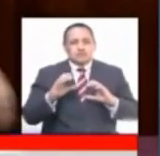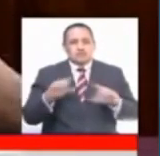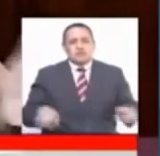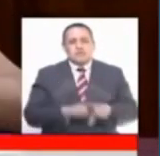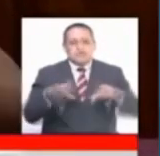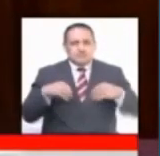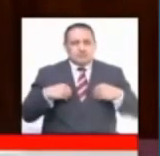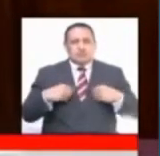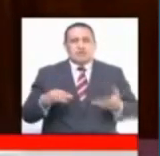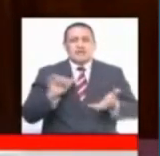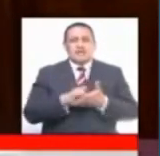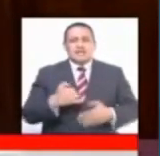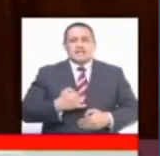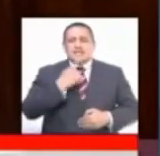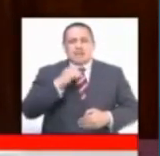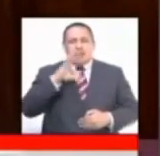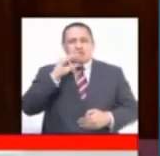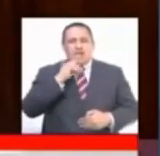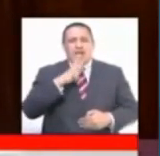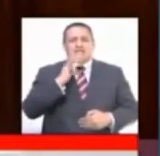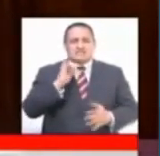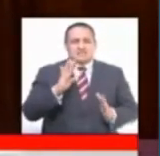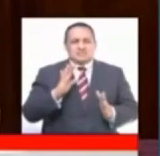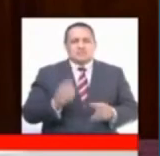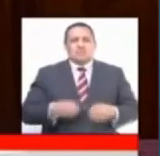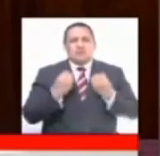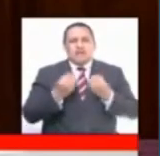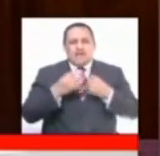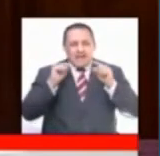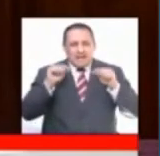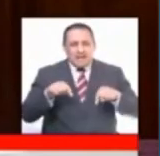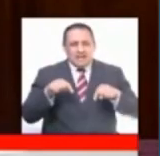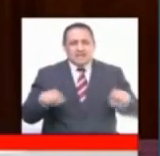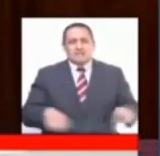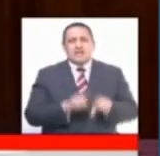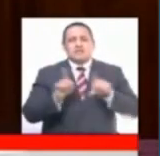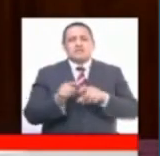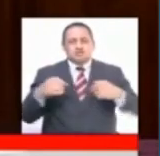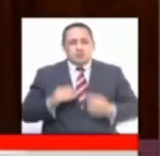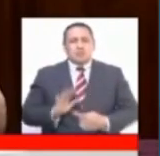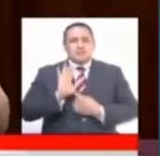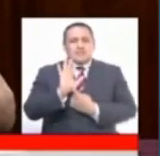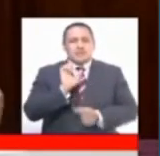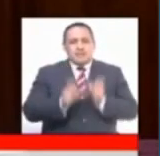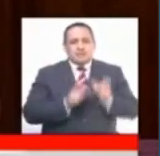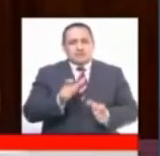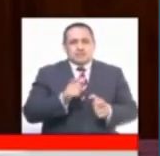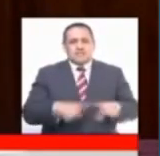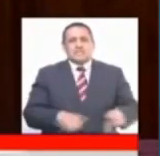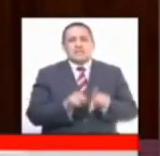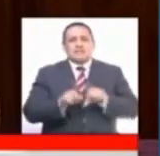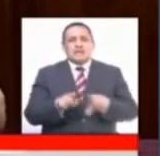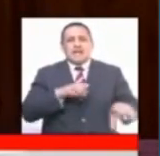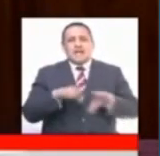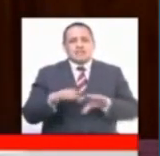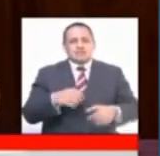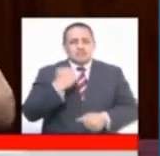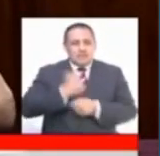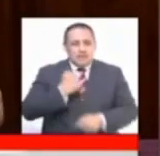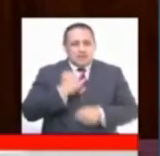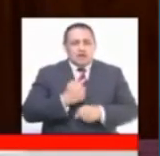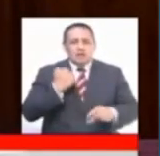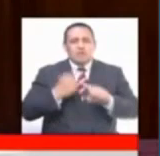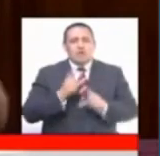el proyecto ley, entonces a nosotros no nos van a poder transferir ese presupuesto, ¿no? Y además ya no van a haber más